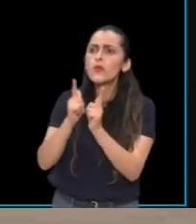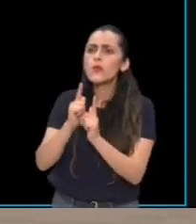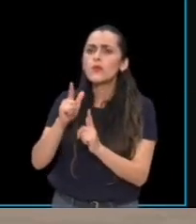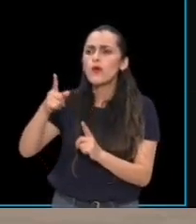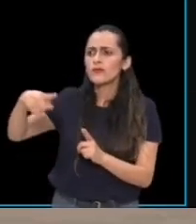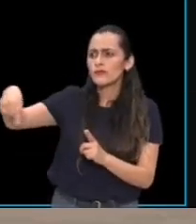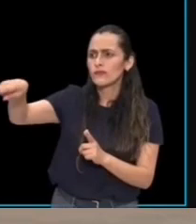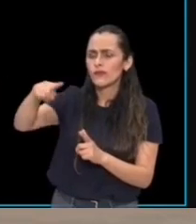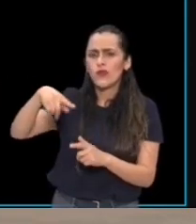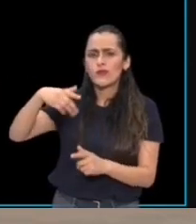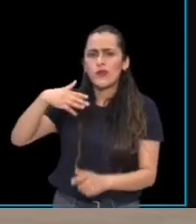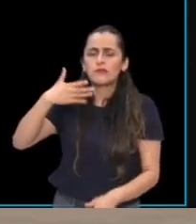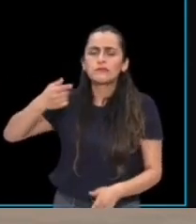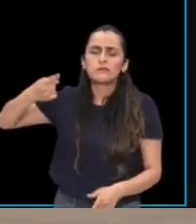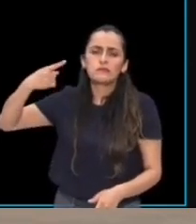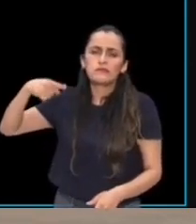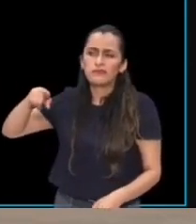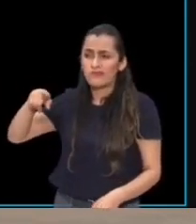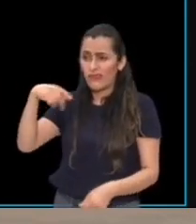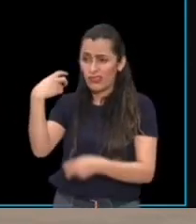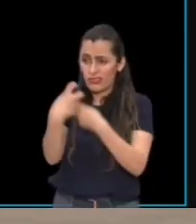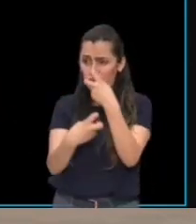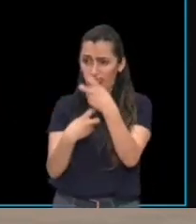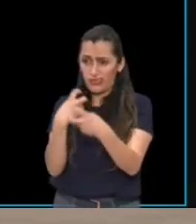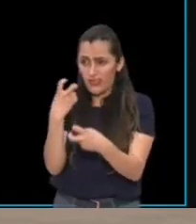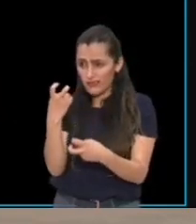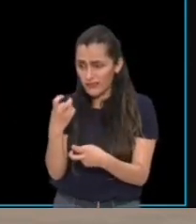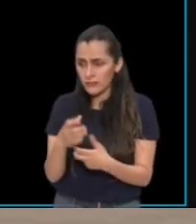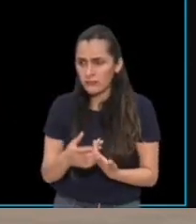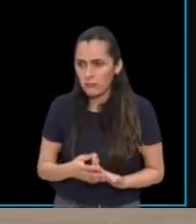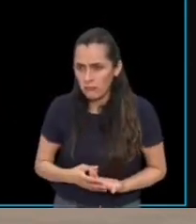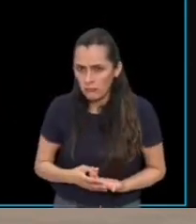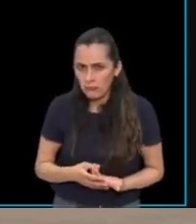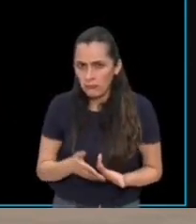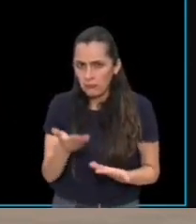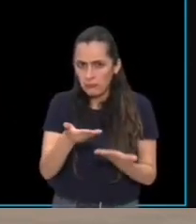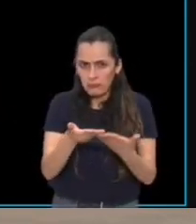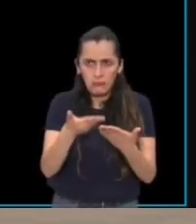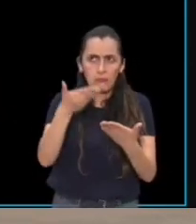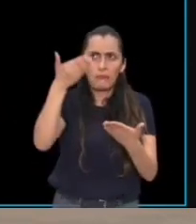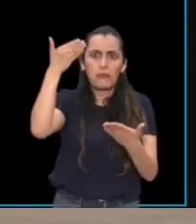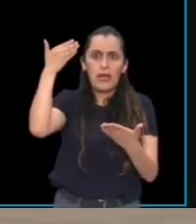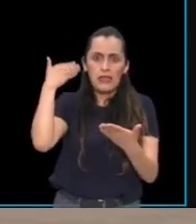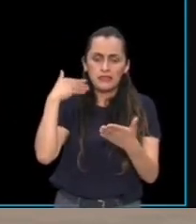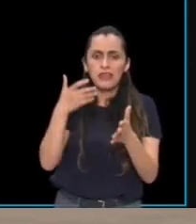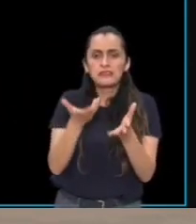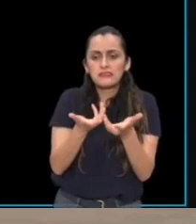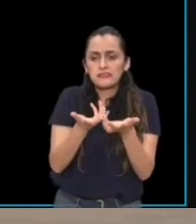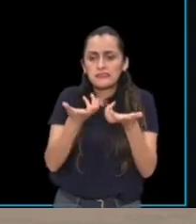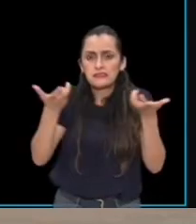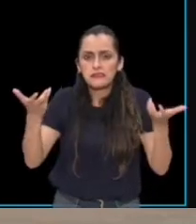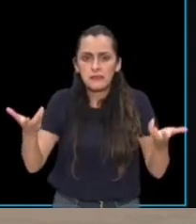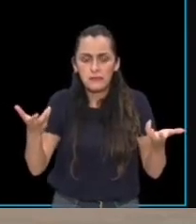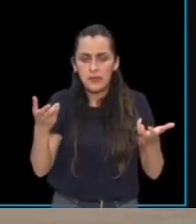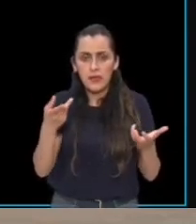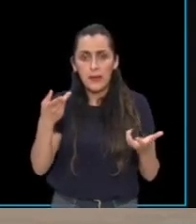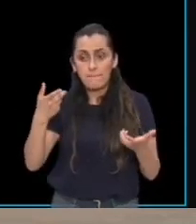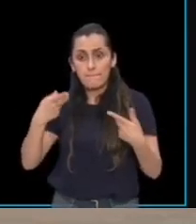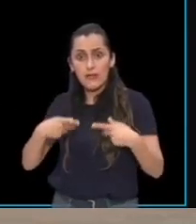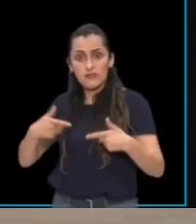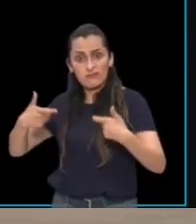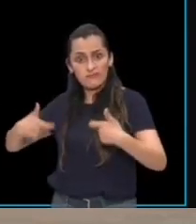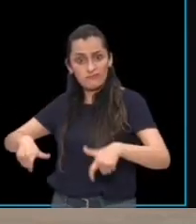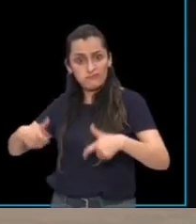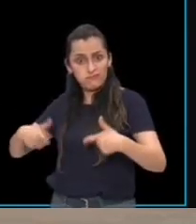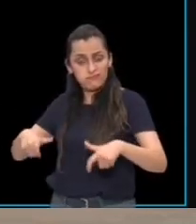tradicionales vengan y critiquen esto, porque, como lo digo, mucho de lo que se ha inventado en este país de este elitismo, en el que únicamente las personas con dinero y con